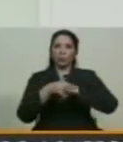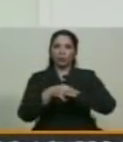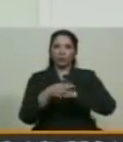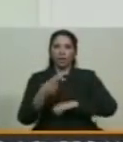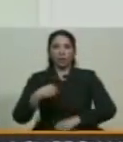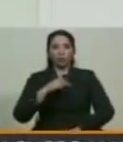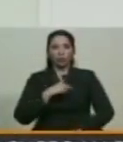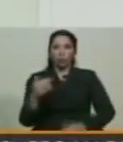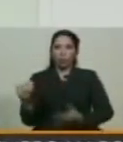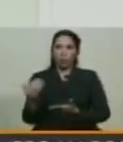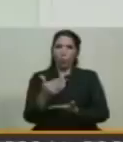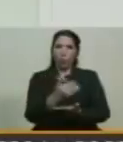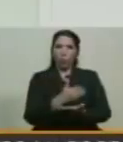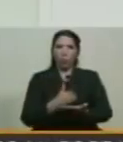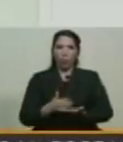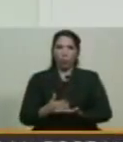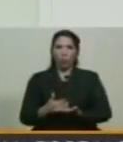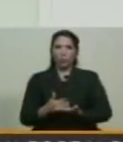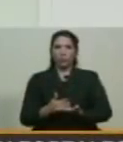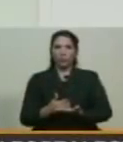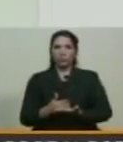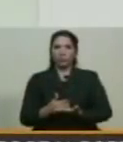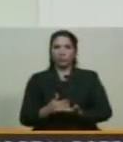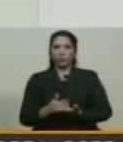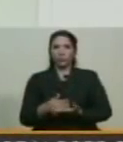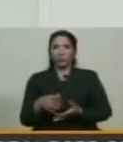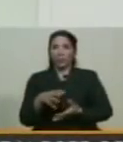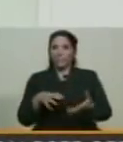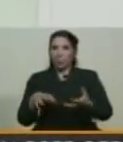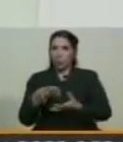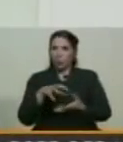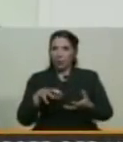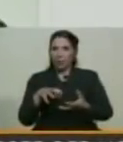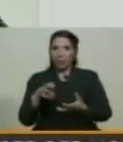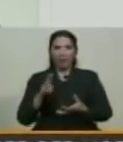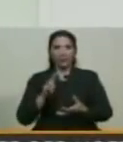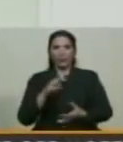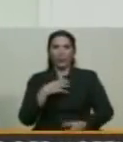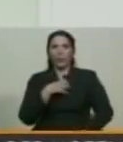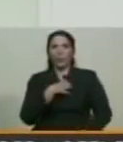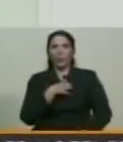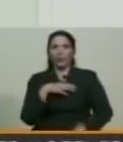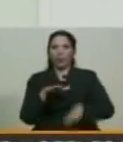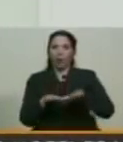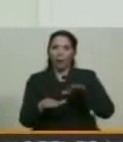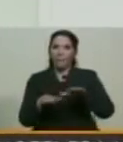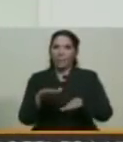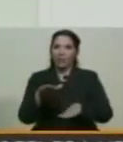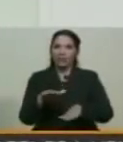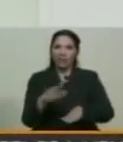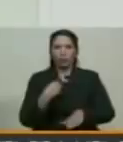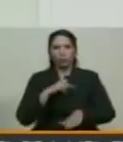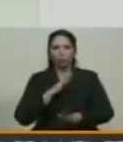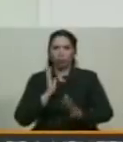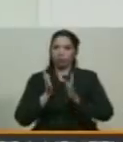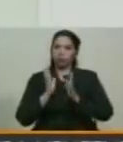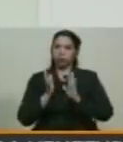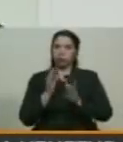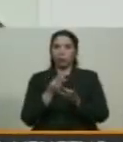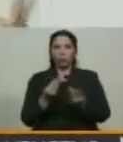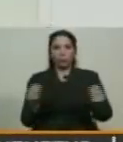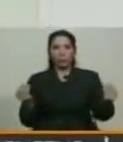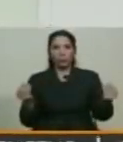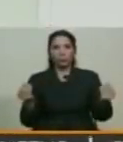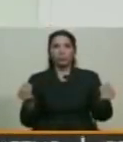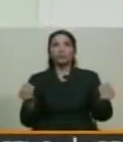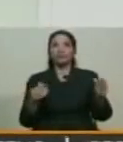recogido nudos críticos donde no hemos podido avanzar. Hemos tenido una conversación fluida donde se dejó